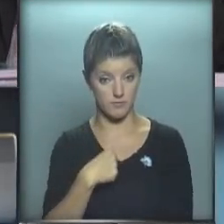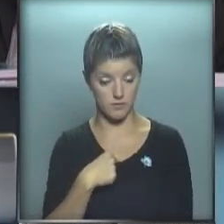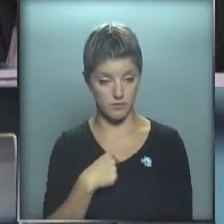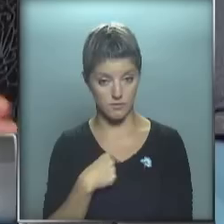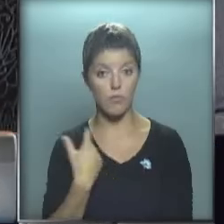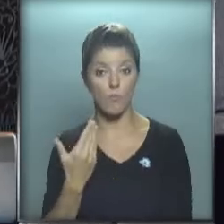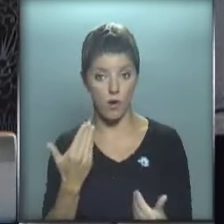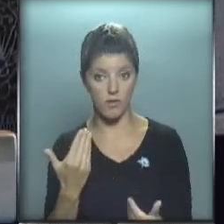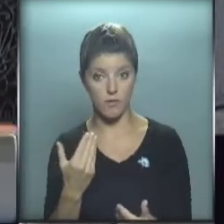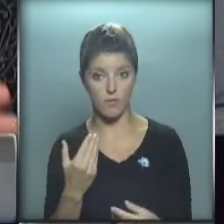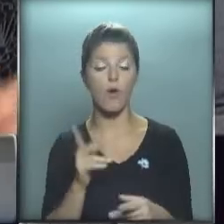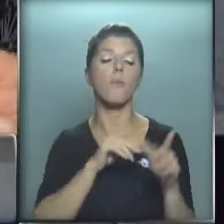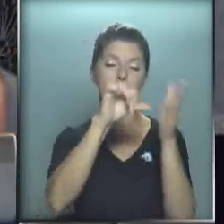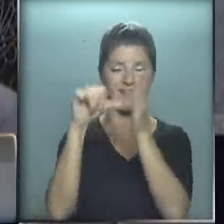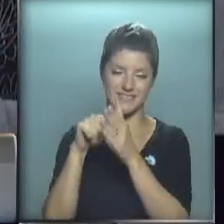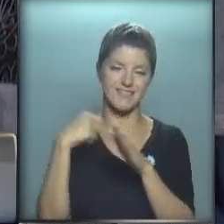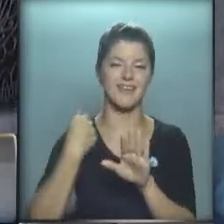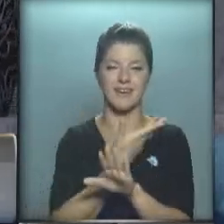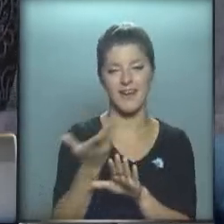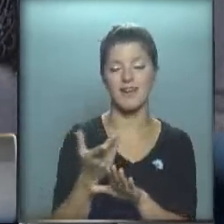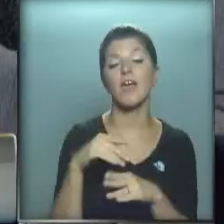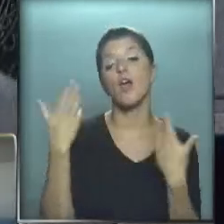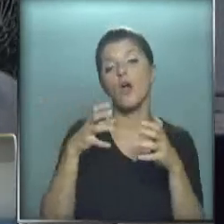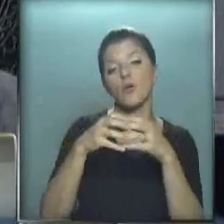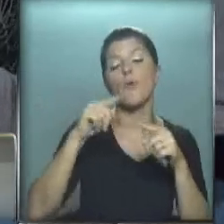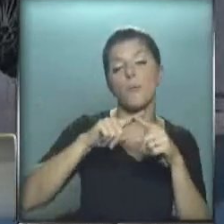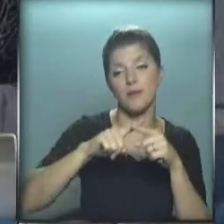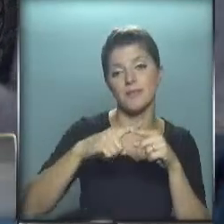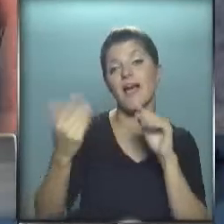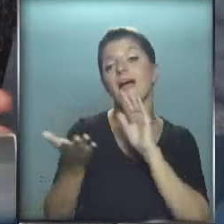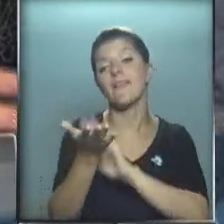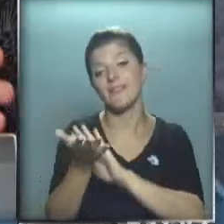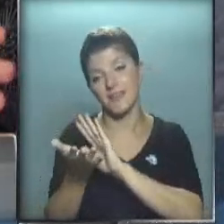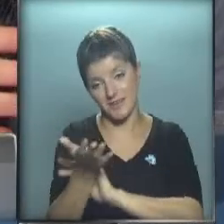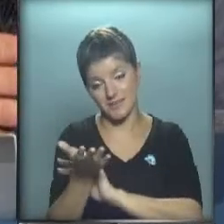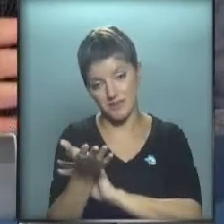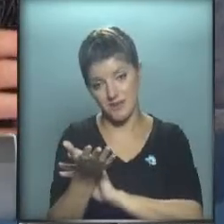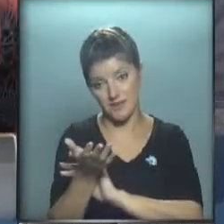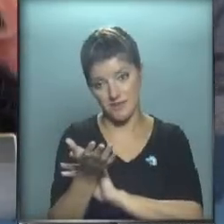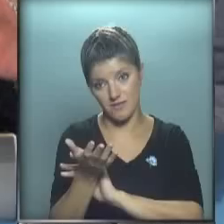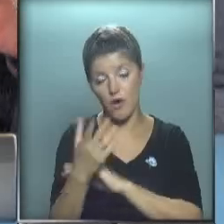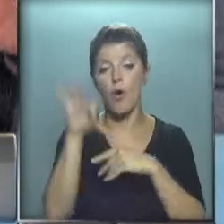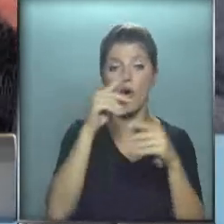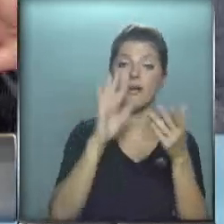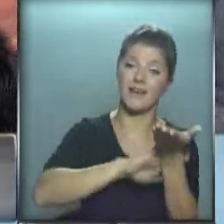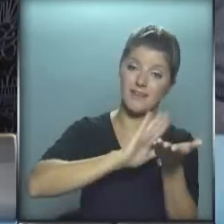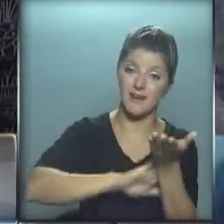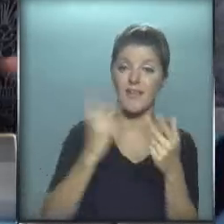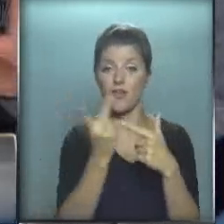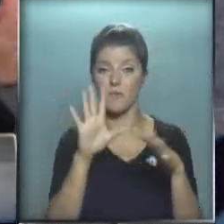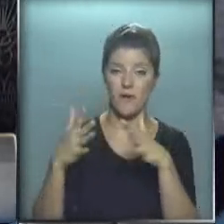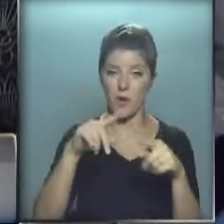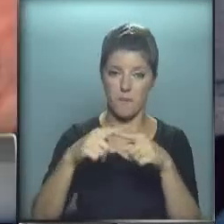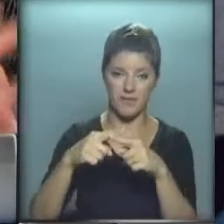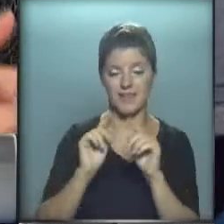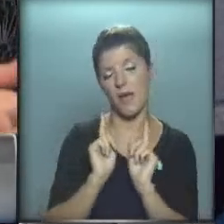como pasa la mayoría los países que gane la izquierda gane la socialdemocracia o gane los conservadores de derecha más o menos las políticas van a